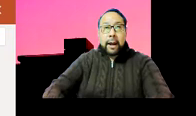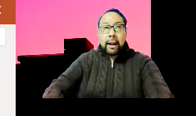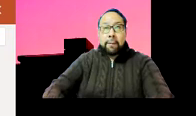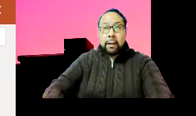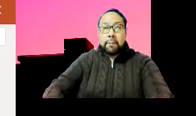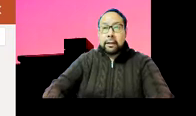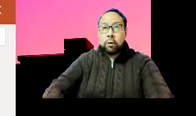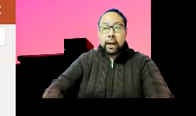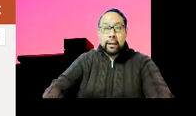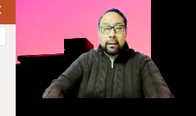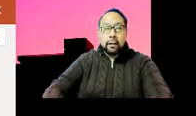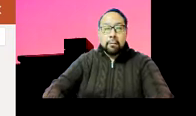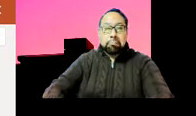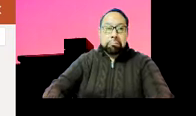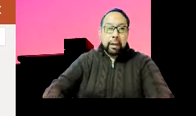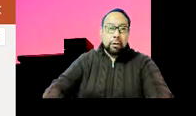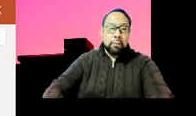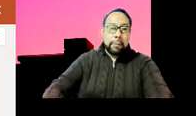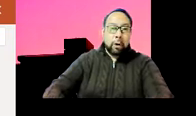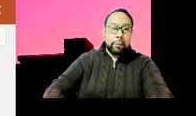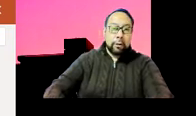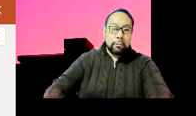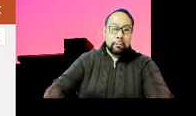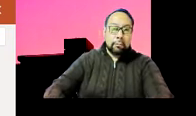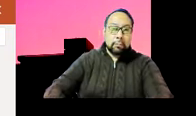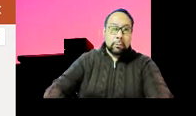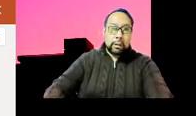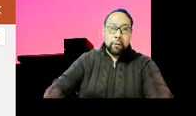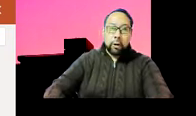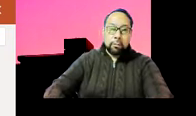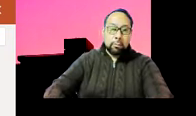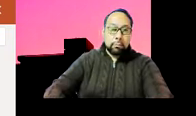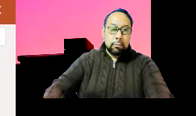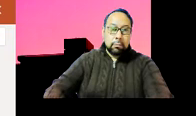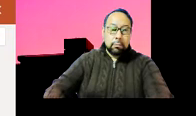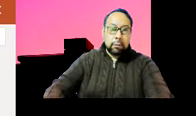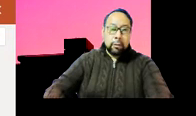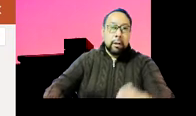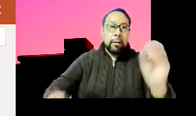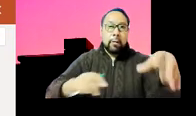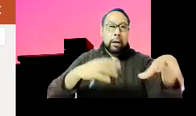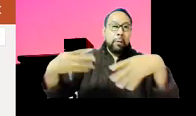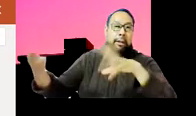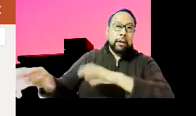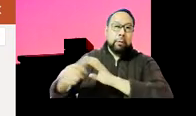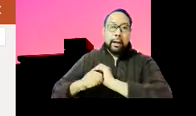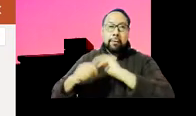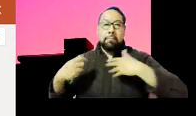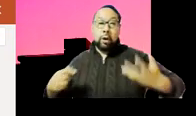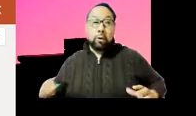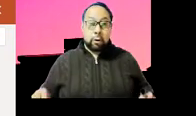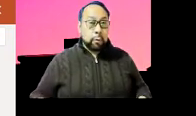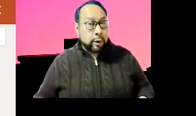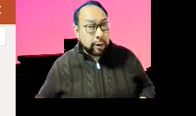diciendo con palabras más educadas que ellos son la mejor opción. Decía Ford, la competencia es